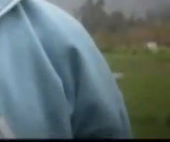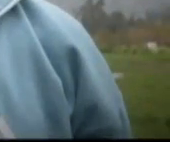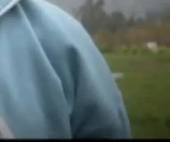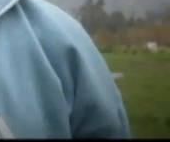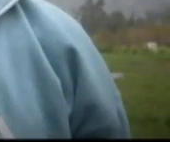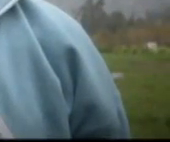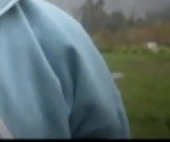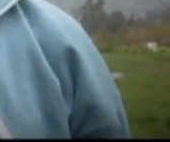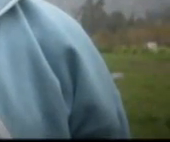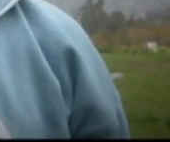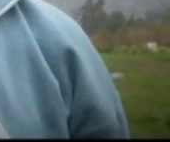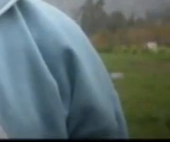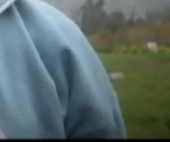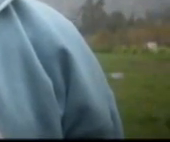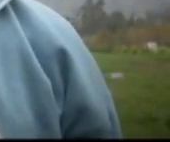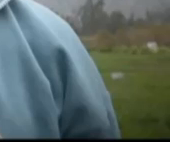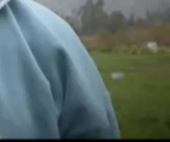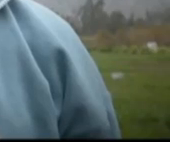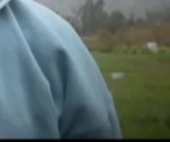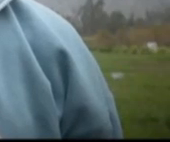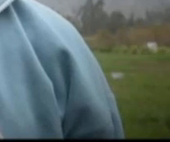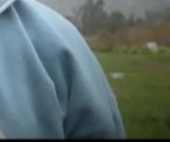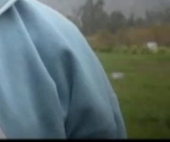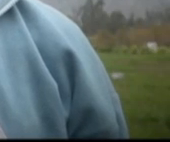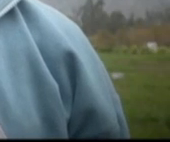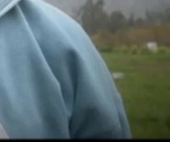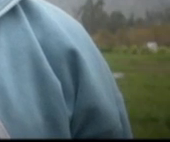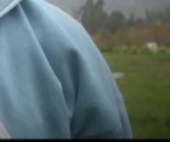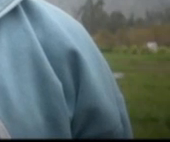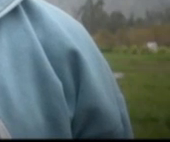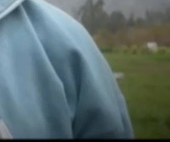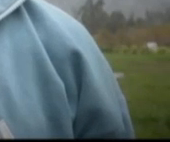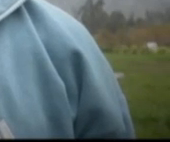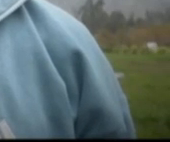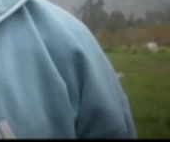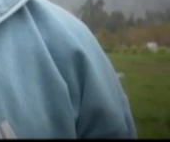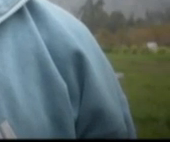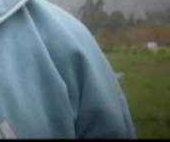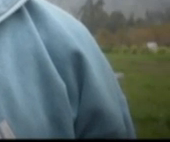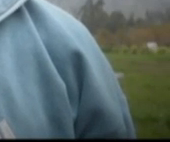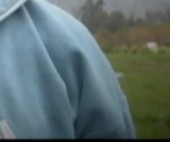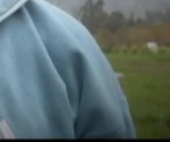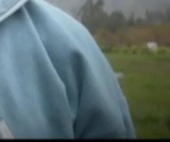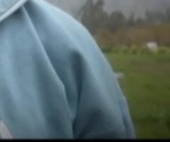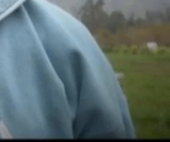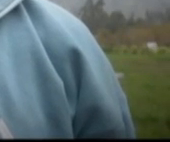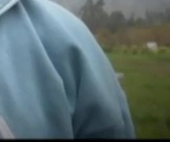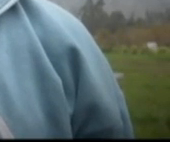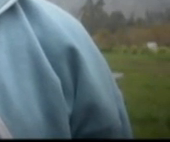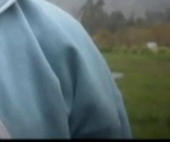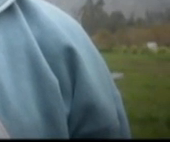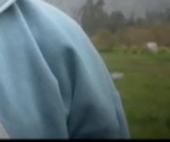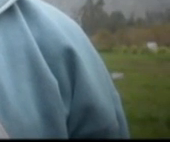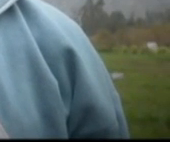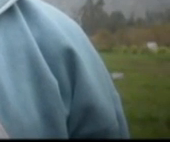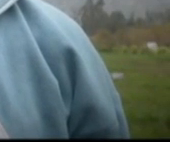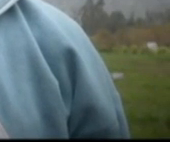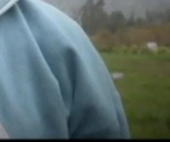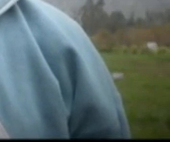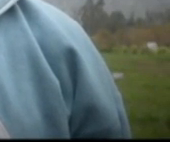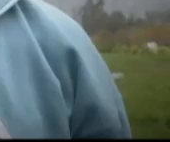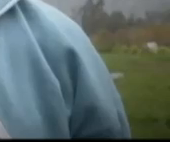Nosotros, con el apoyo del proyecto 2KR, se ha hecho de montar esta infraestructura que tenemos acá. También